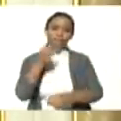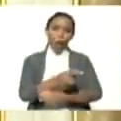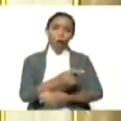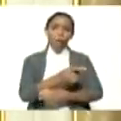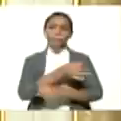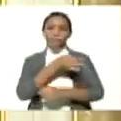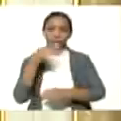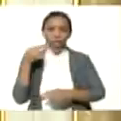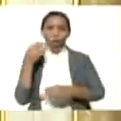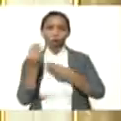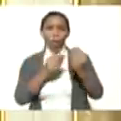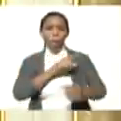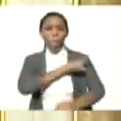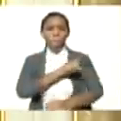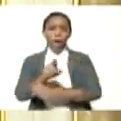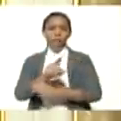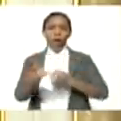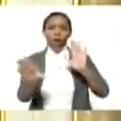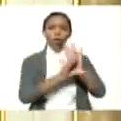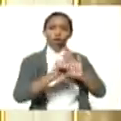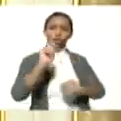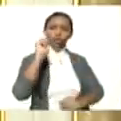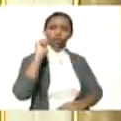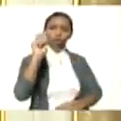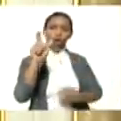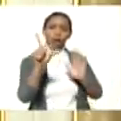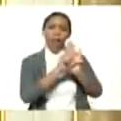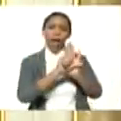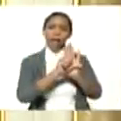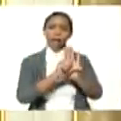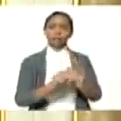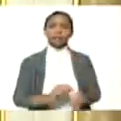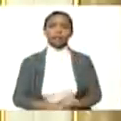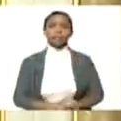calidad, como mandata la Constitución y las leyes.